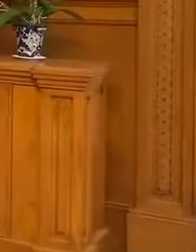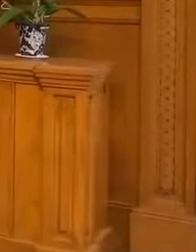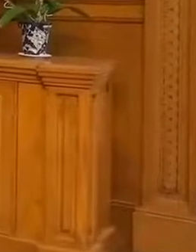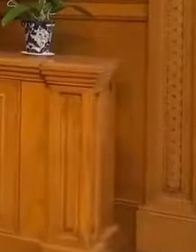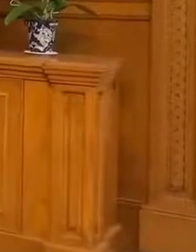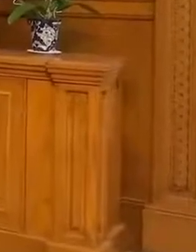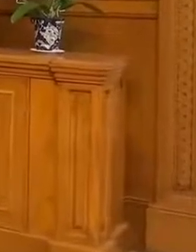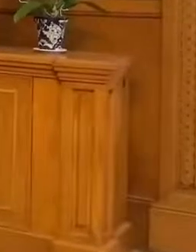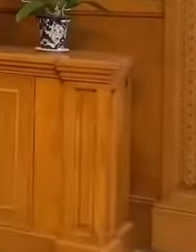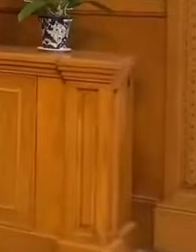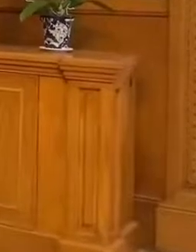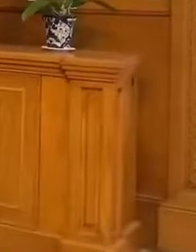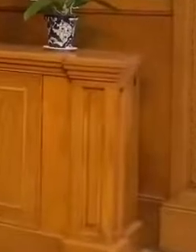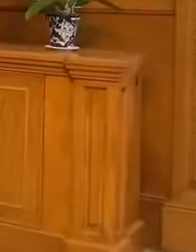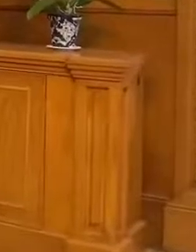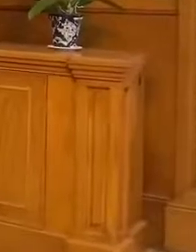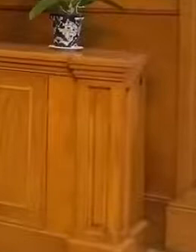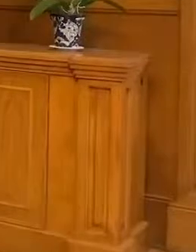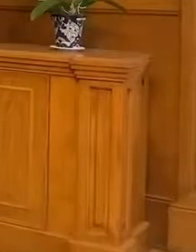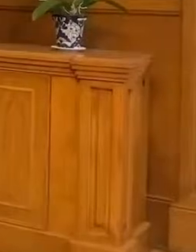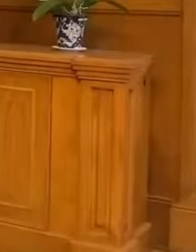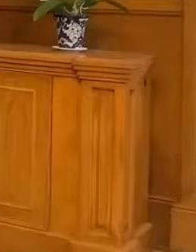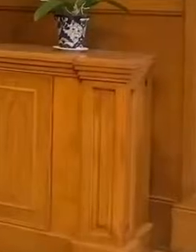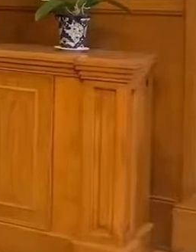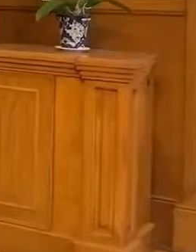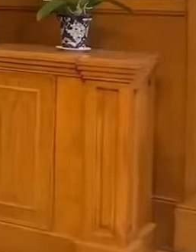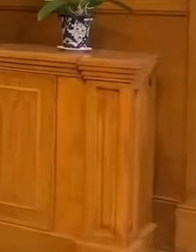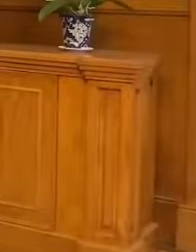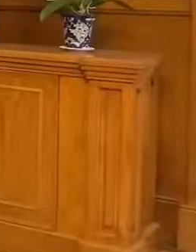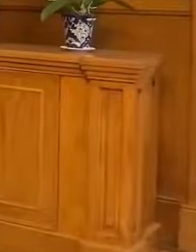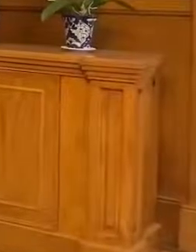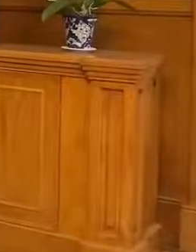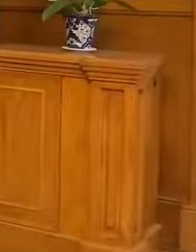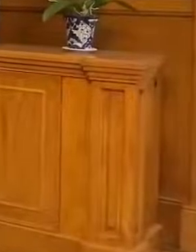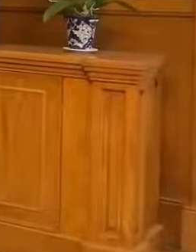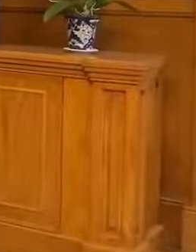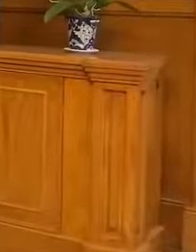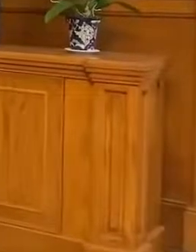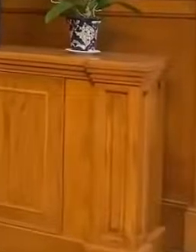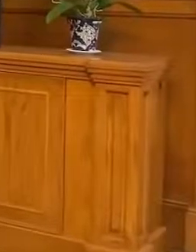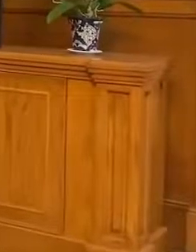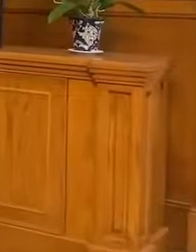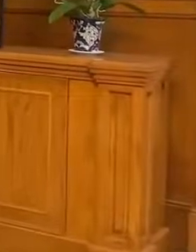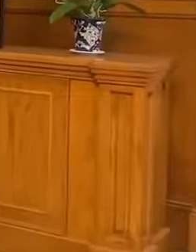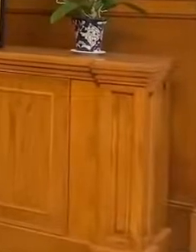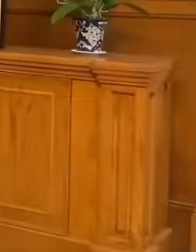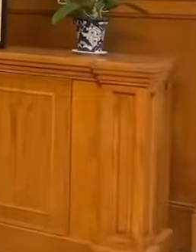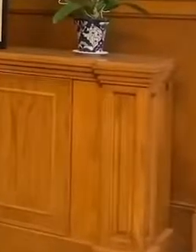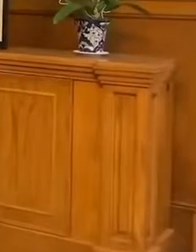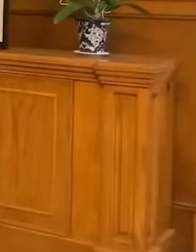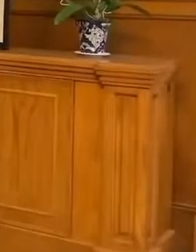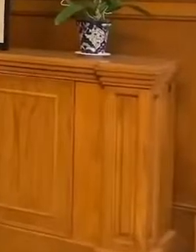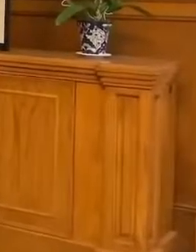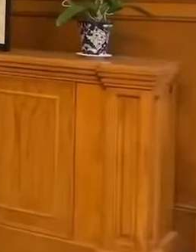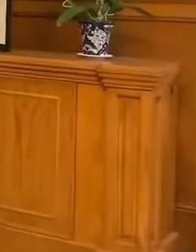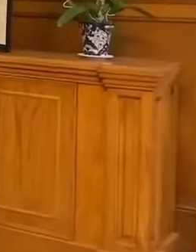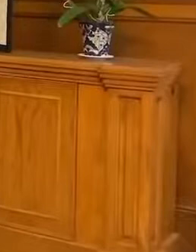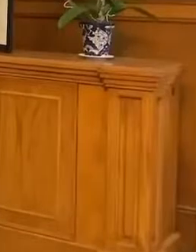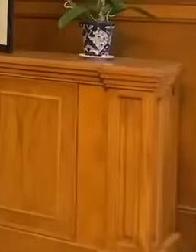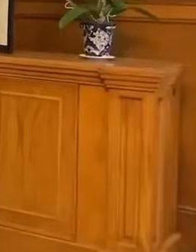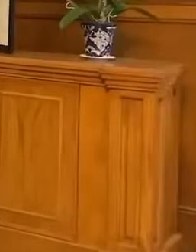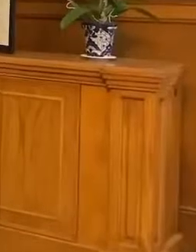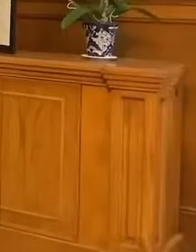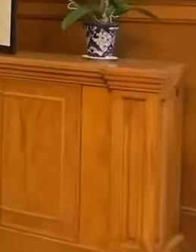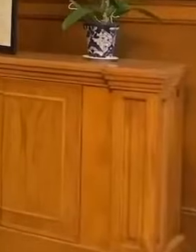transformar al país. Tenemos que acabar con la peste de la corrupción. Esa es la